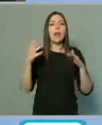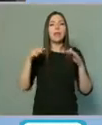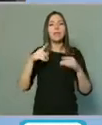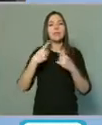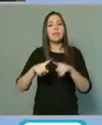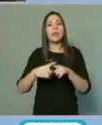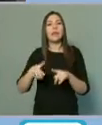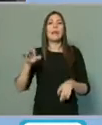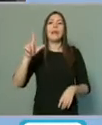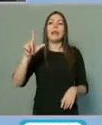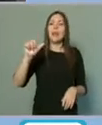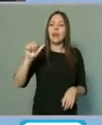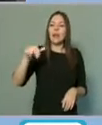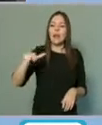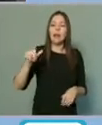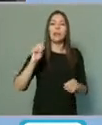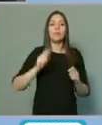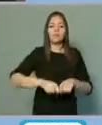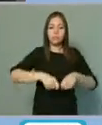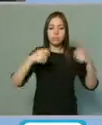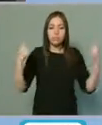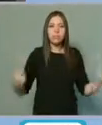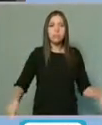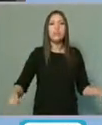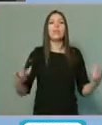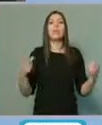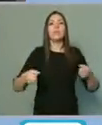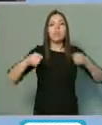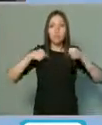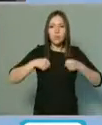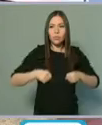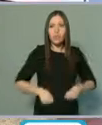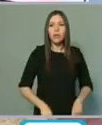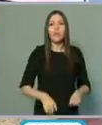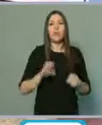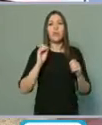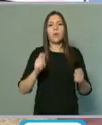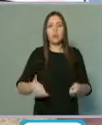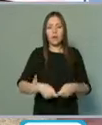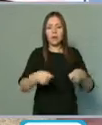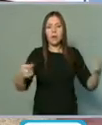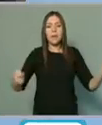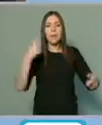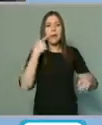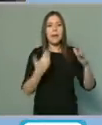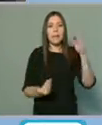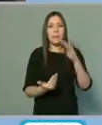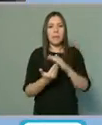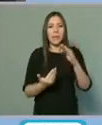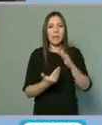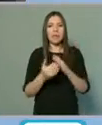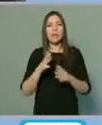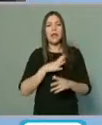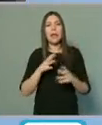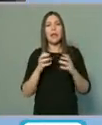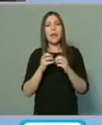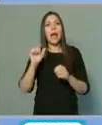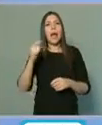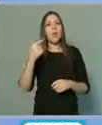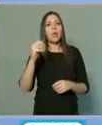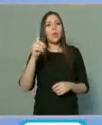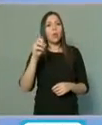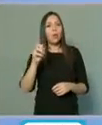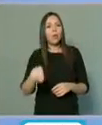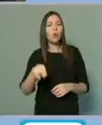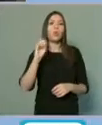hacer tanto colchas, suéteres, incluso manteles deshilados, hay algodón y hay lana. Entonces, es que en la tarde es